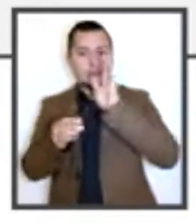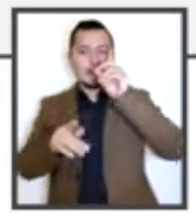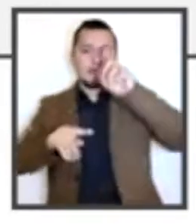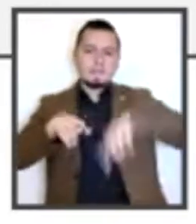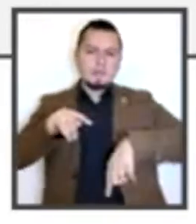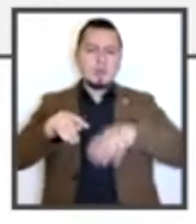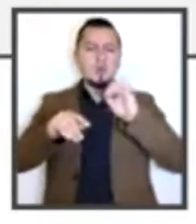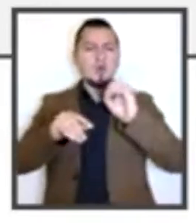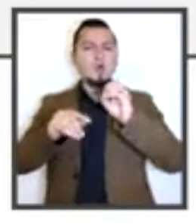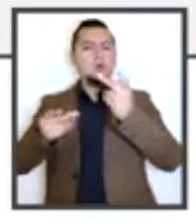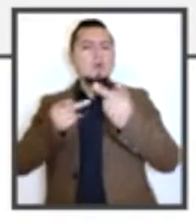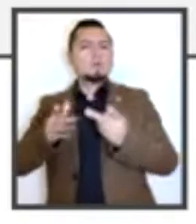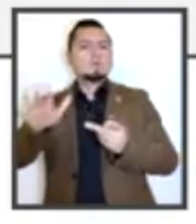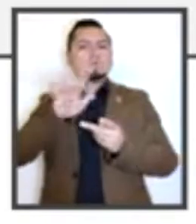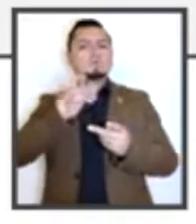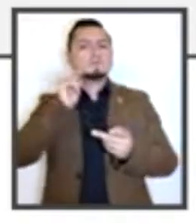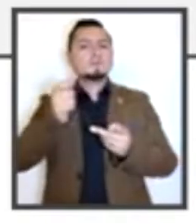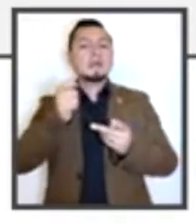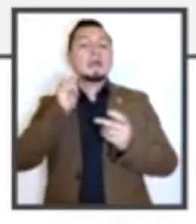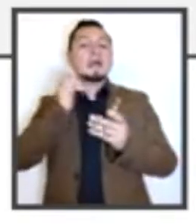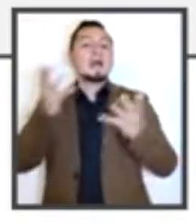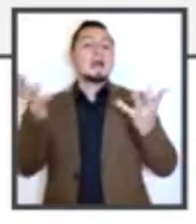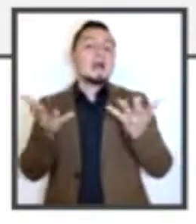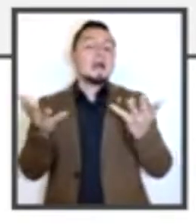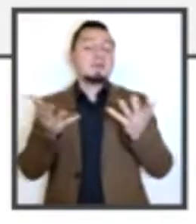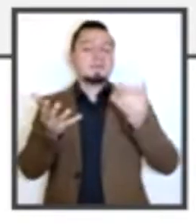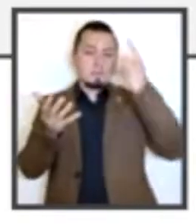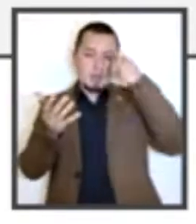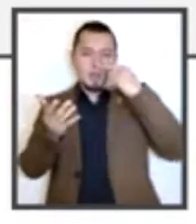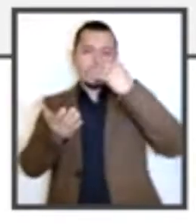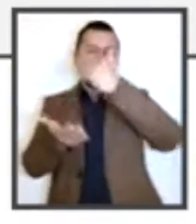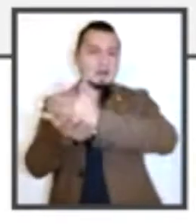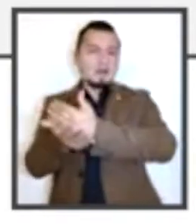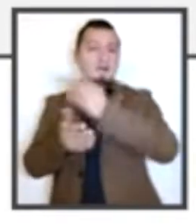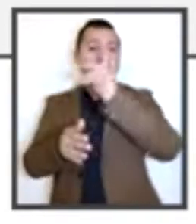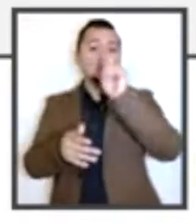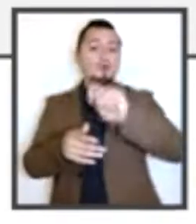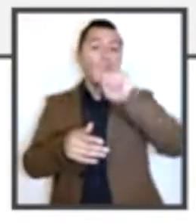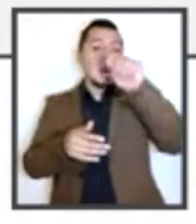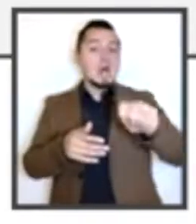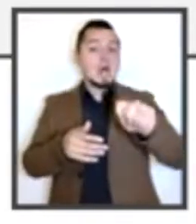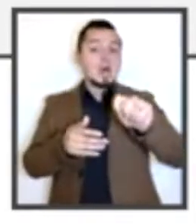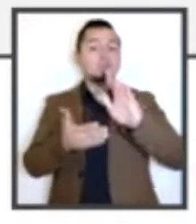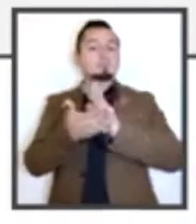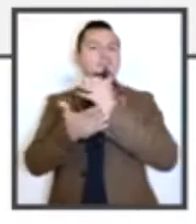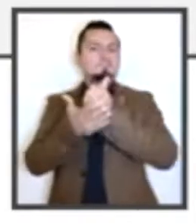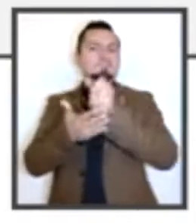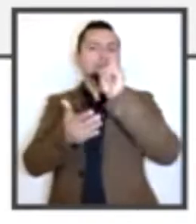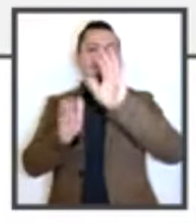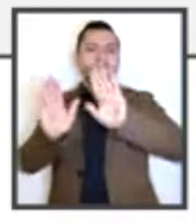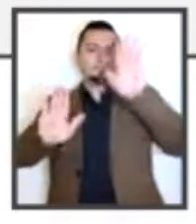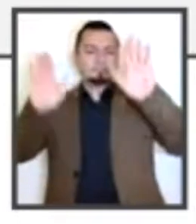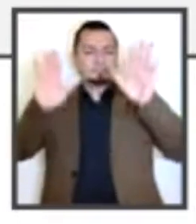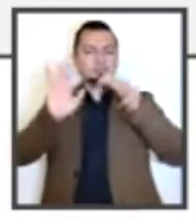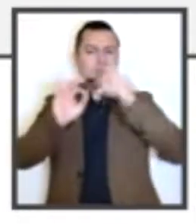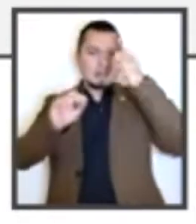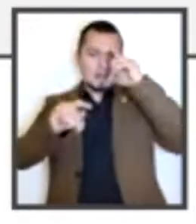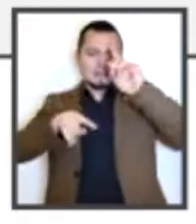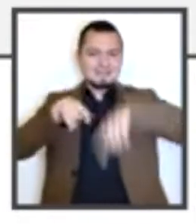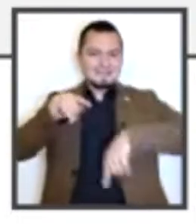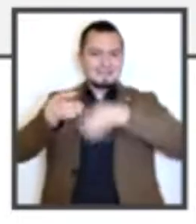en su caso, la reubicación de las casetas de peaje en el municipio de Tonalá. Se aprobó también la propuesta correctiva